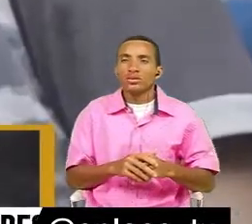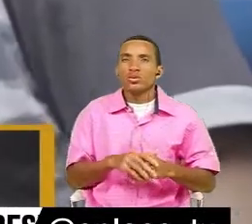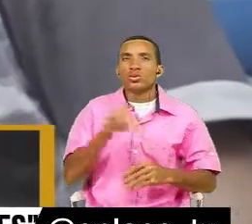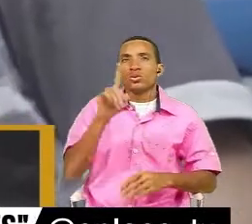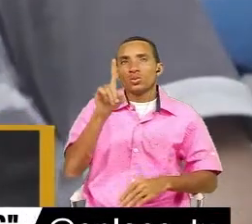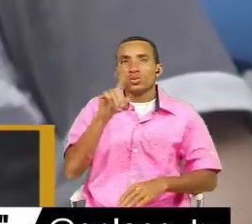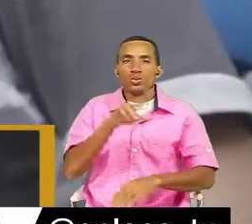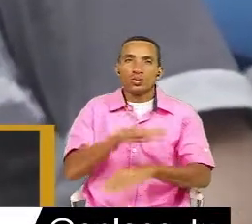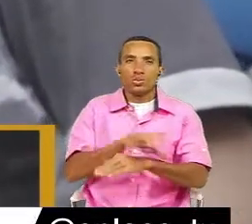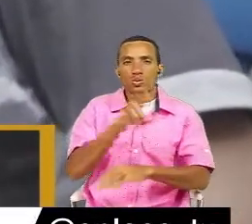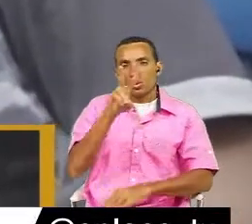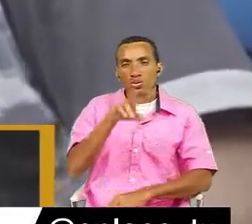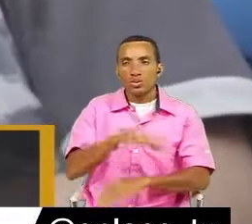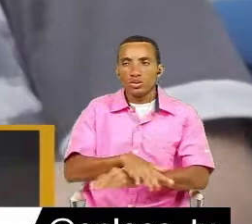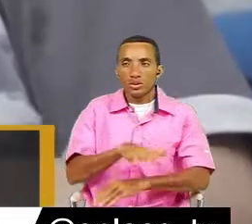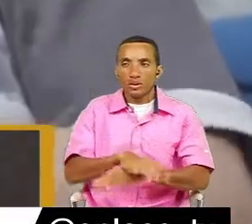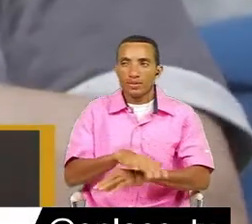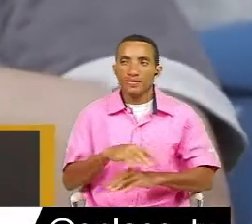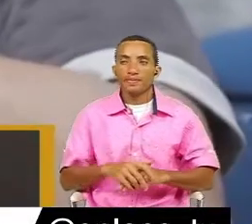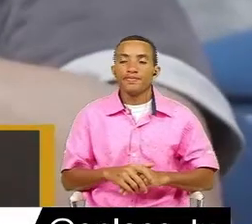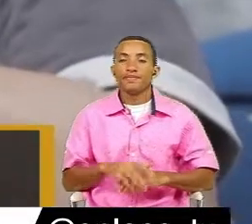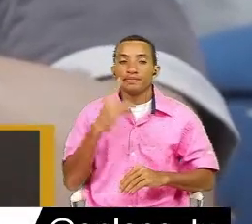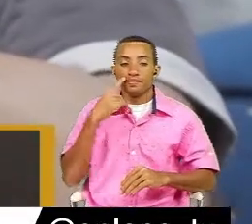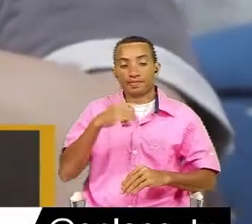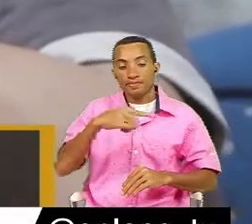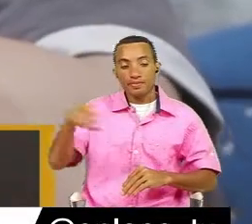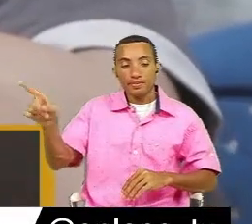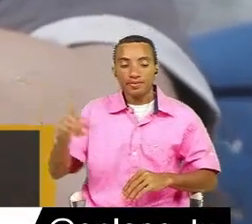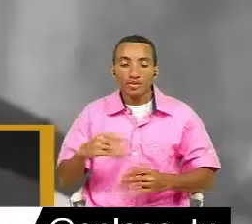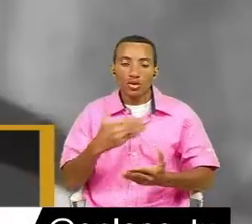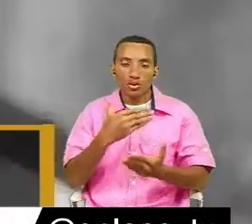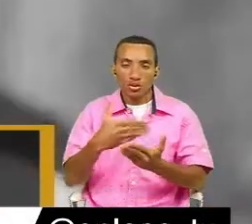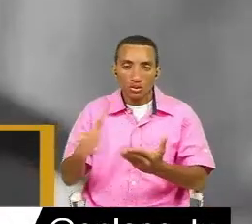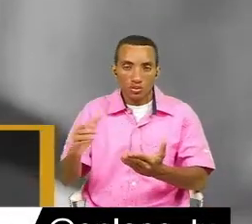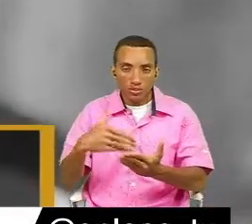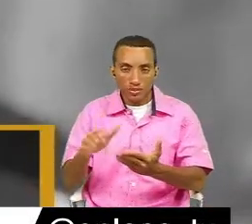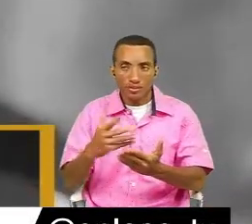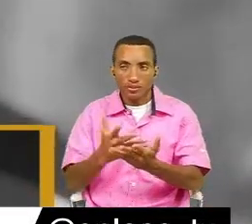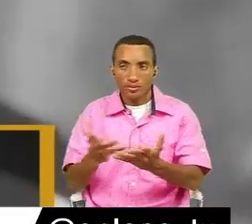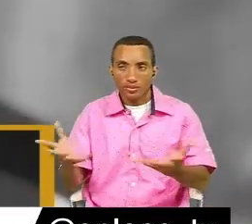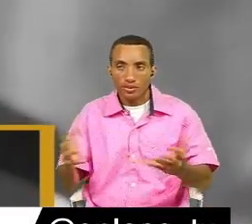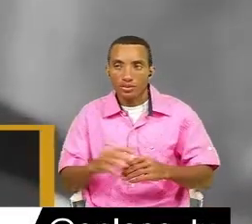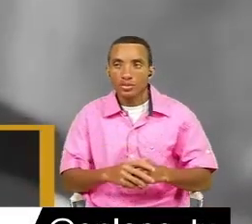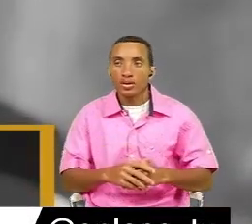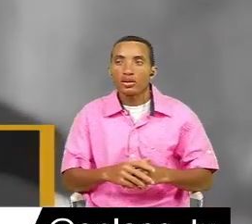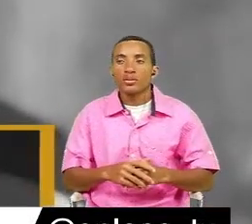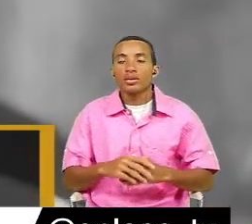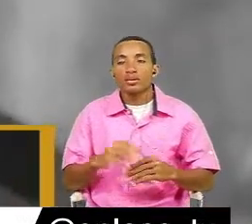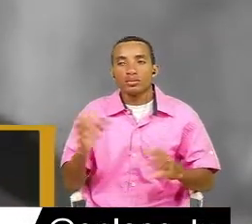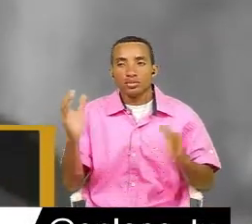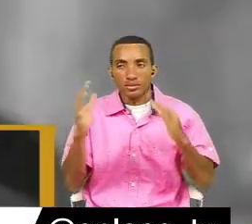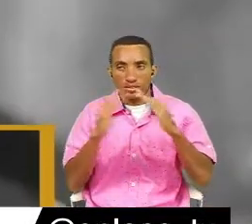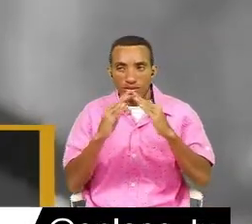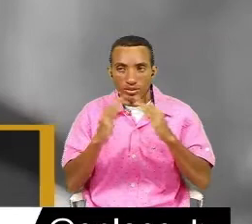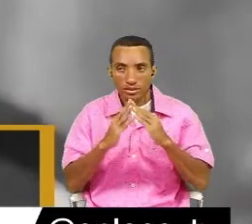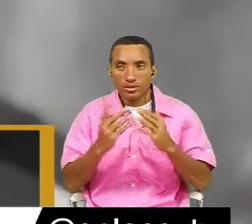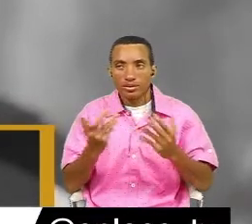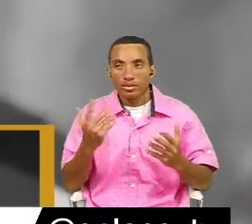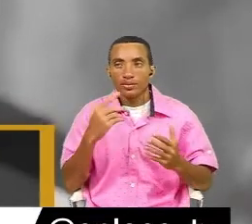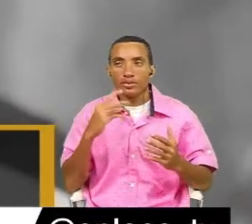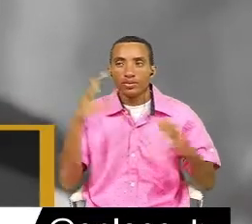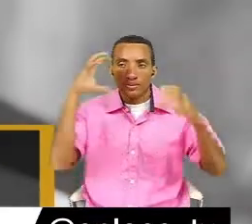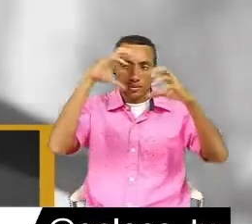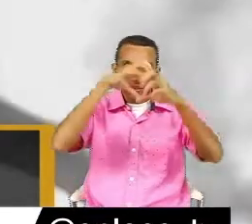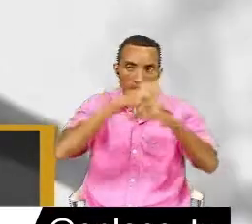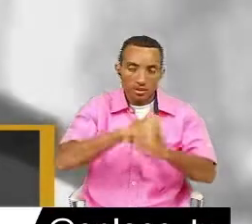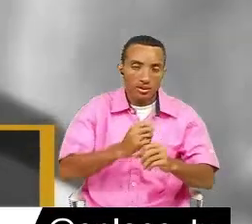una de las 2 de la tarde, ella me mandaba a comprar cosas para surtir la chacita para salir en la noche a